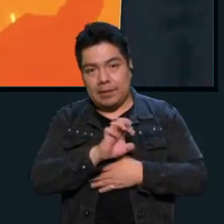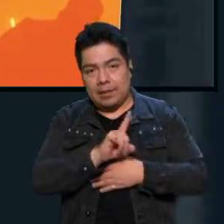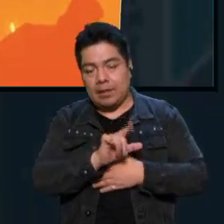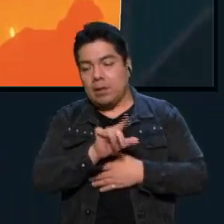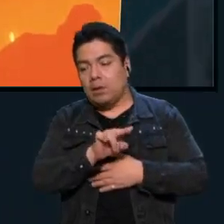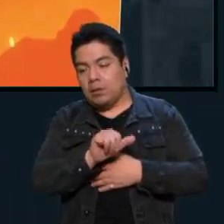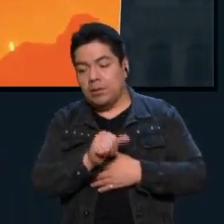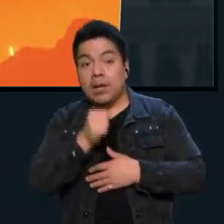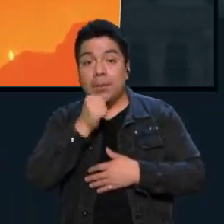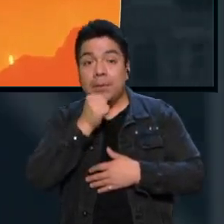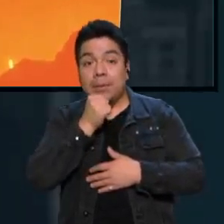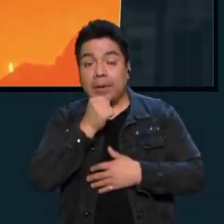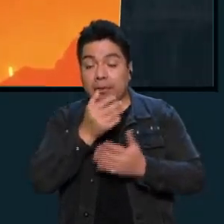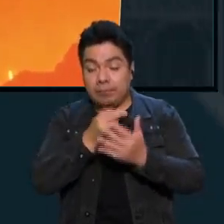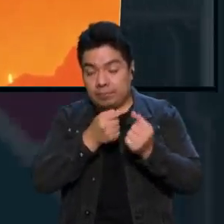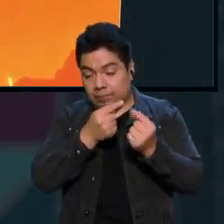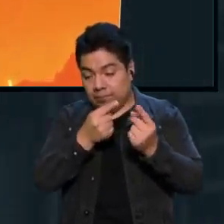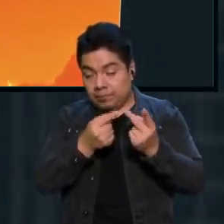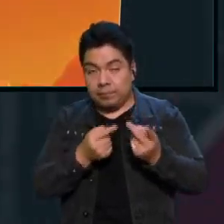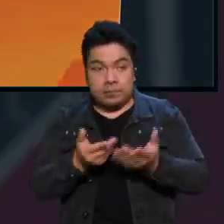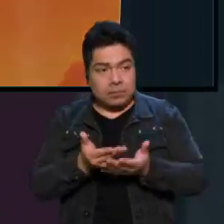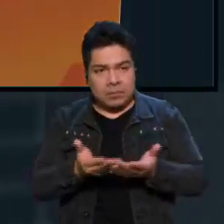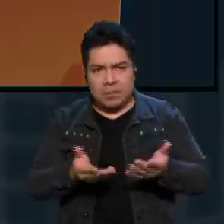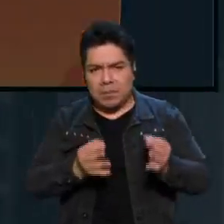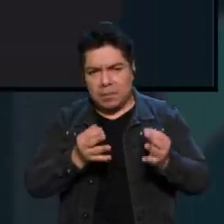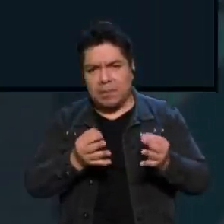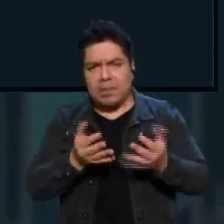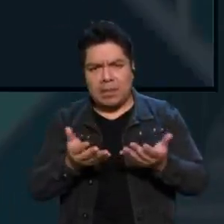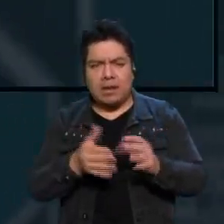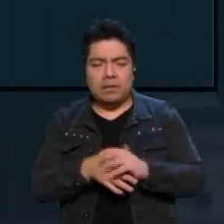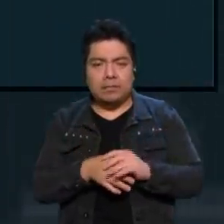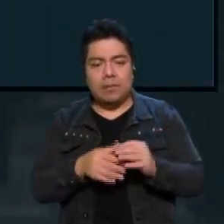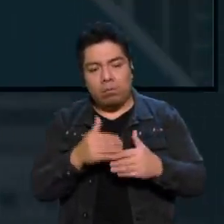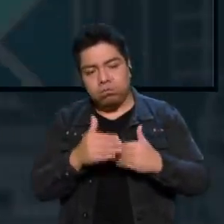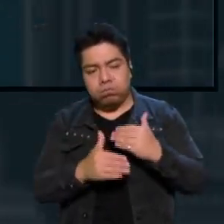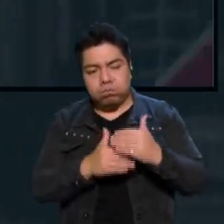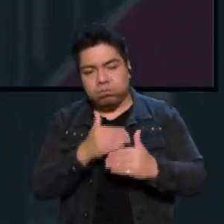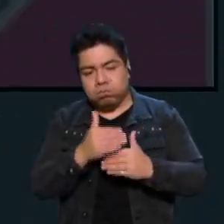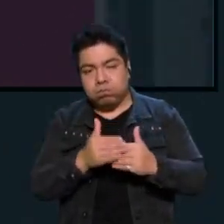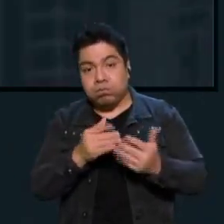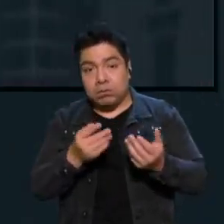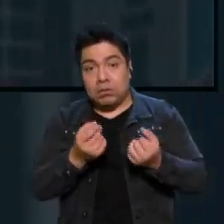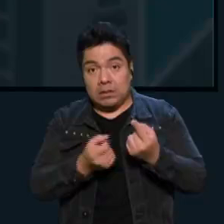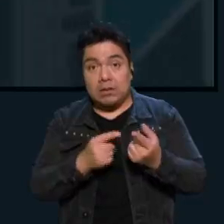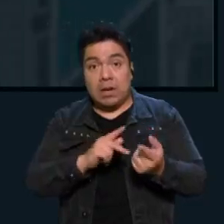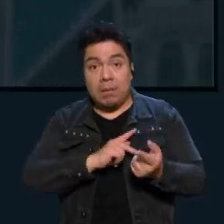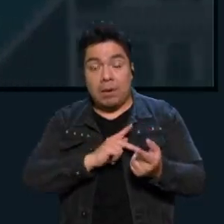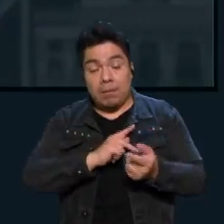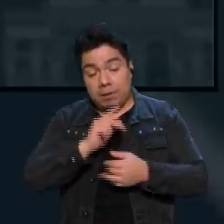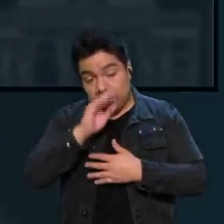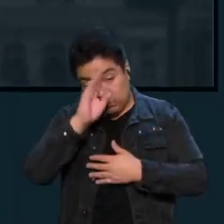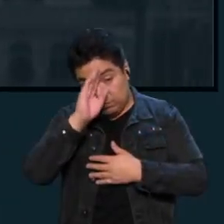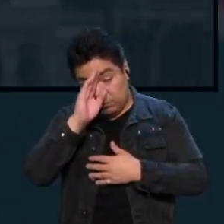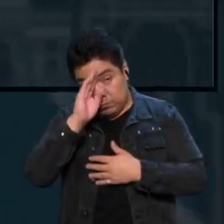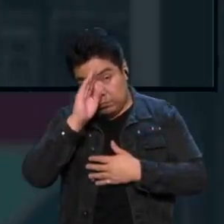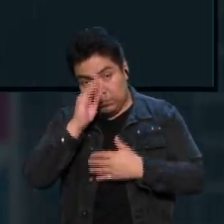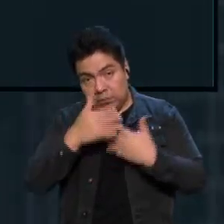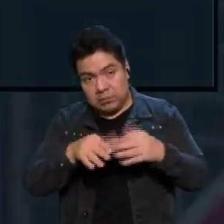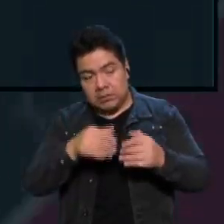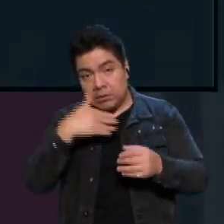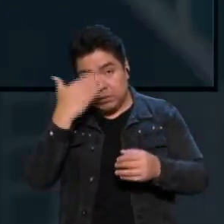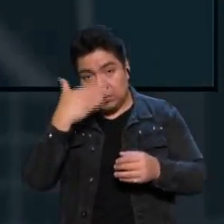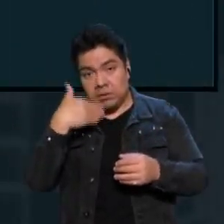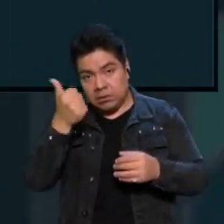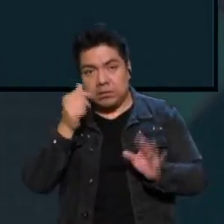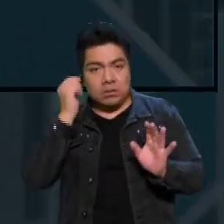es un periodista que tiene un camino por desarrollar, pero que desde mi punto de vista pues tiene un enorme